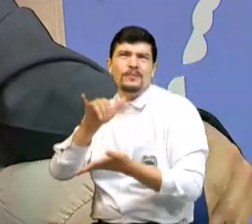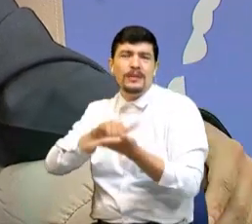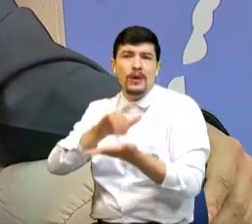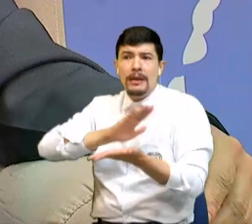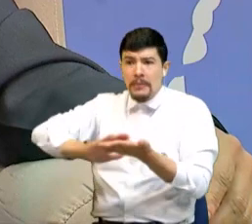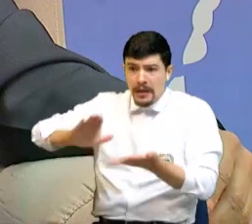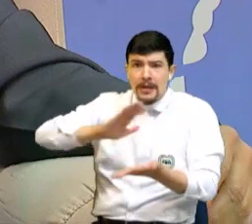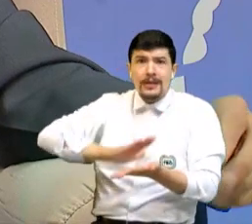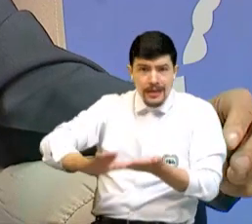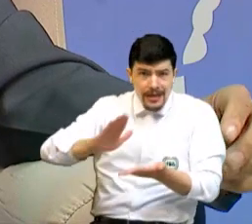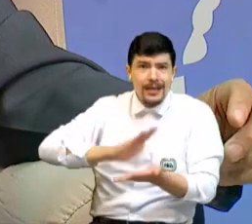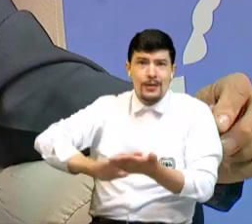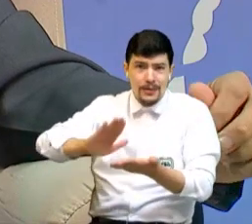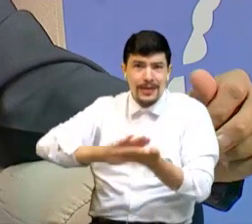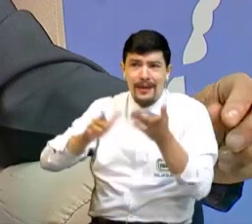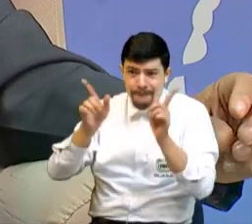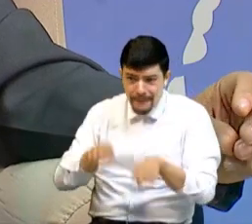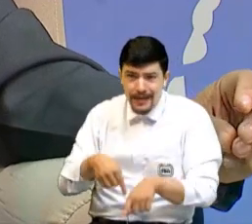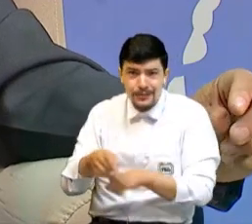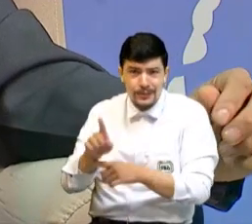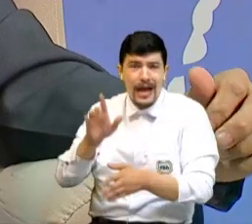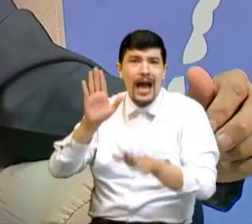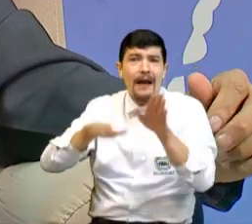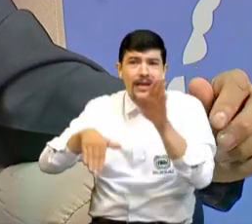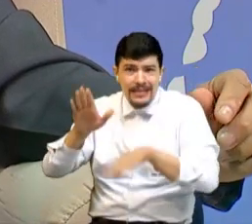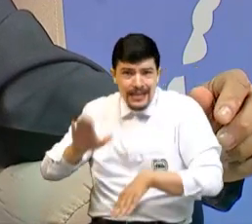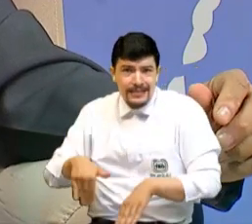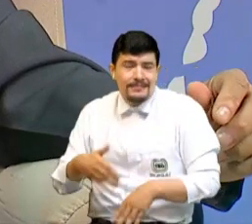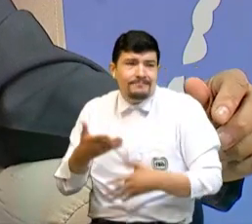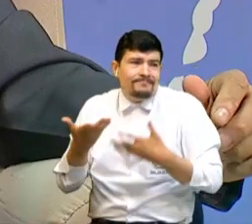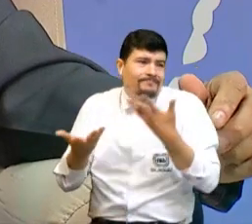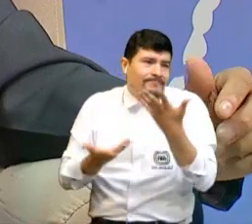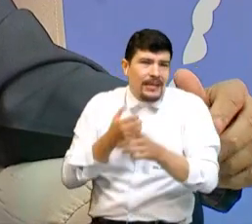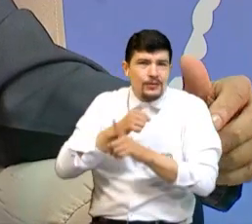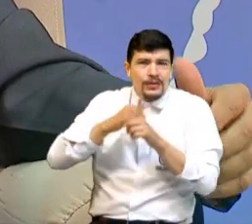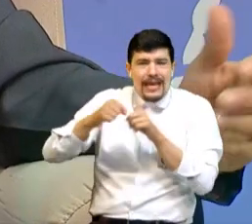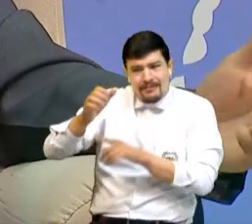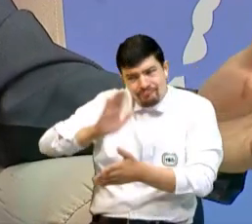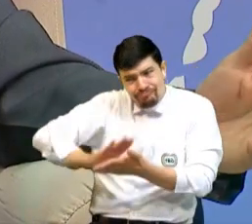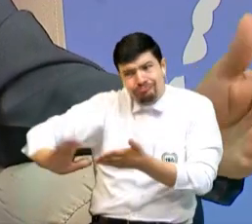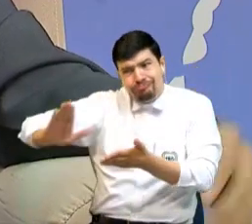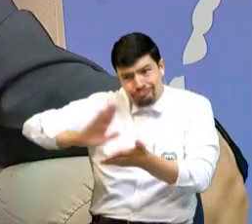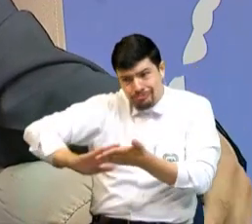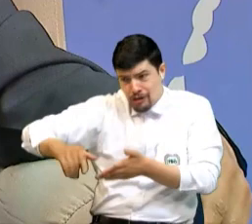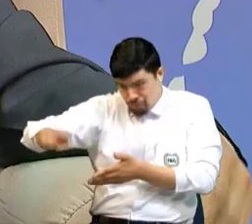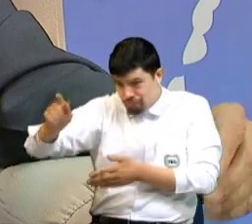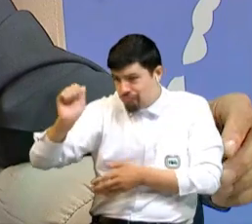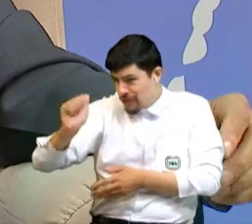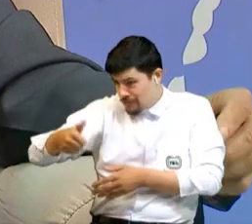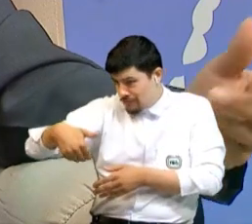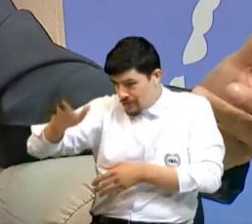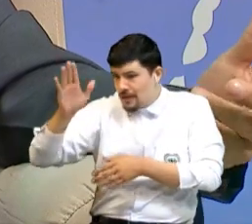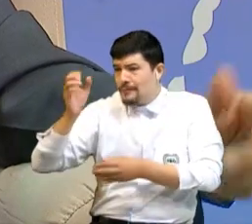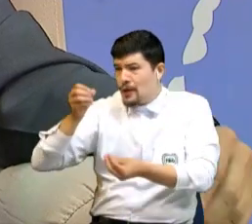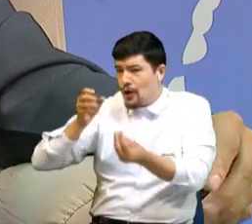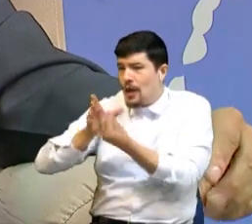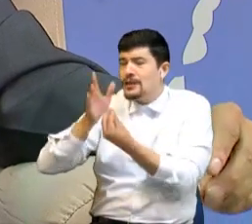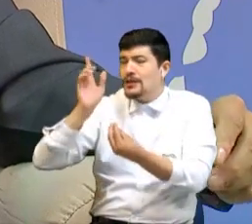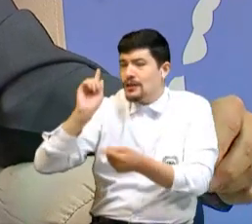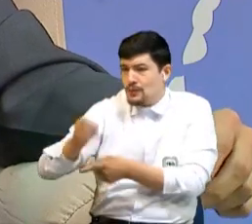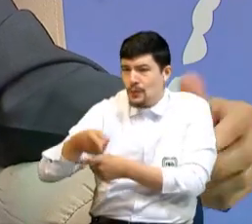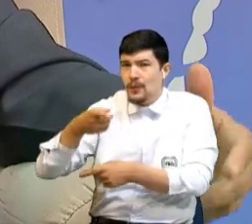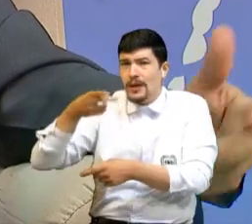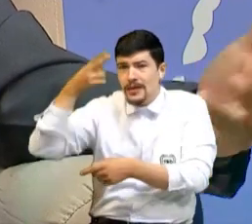permitido, incluso por la misma sociedad, de abusar de su generación, de su